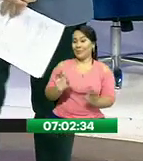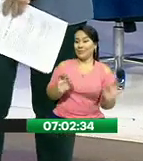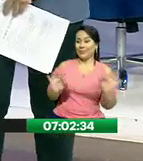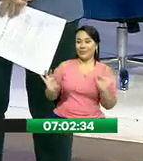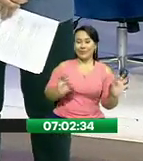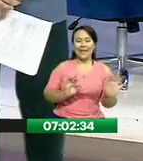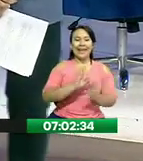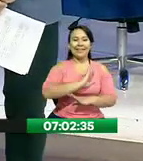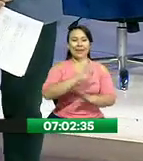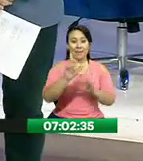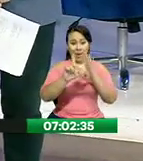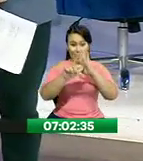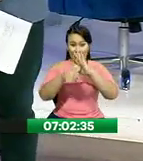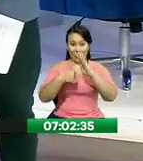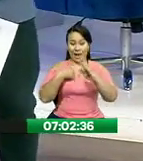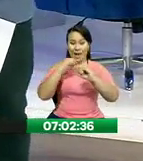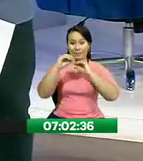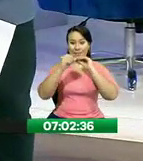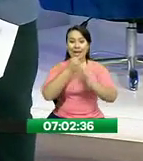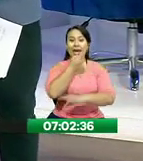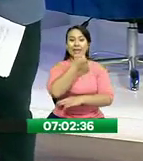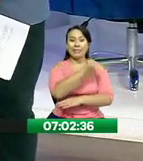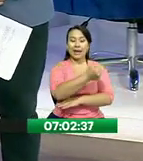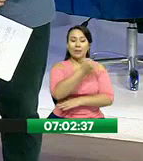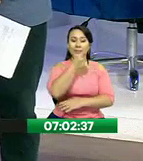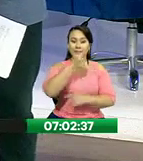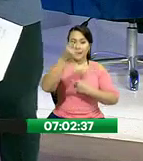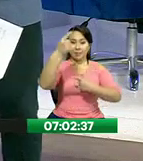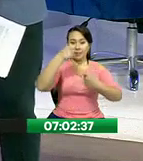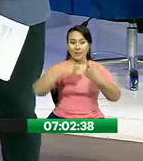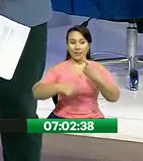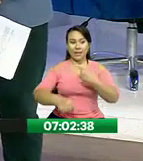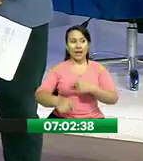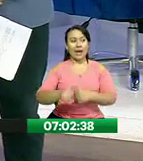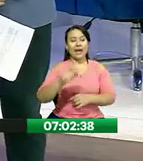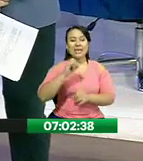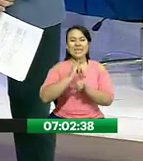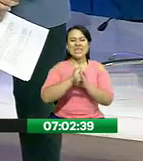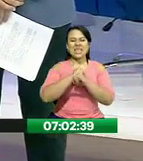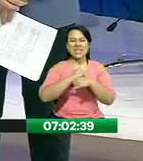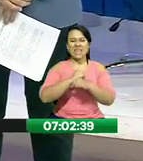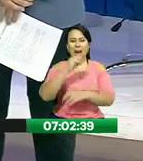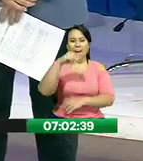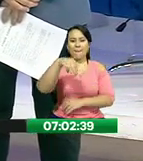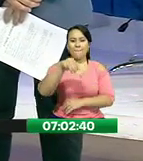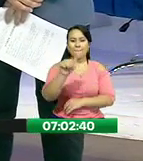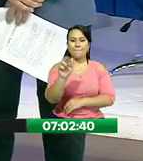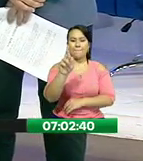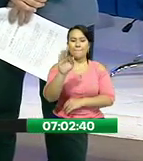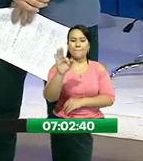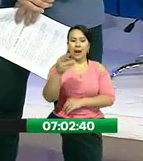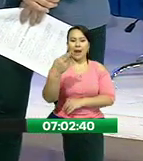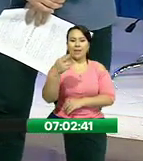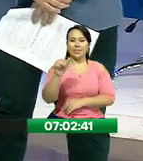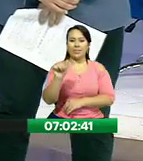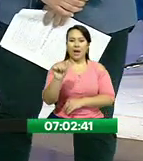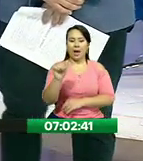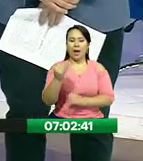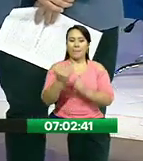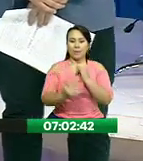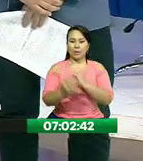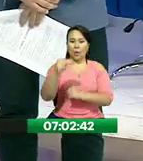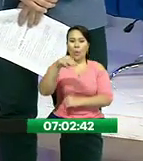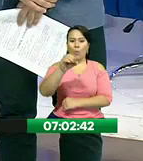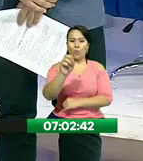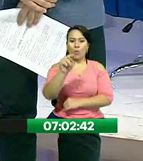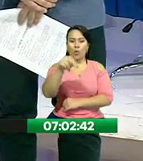Oigan, indicarles que más adelante en nuestra entrevista del día estará también presente la ingeniera Marta Moncayo, gerente de la Corporación Nacional